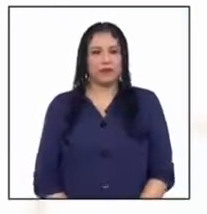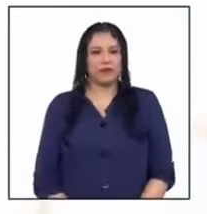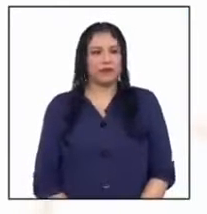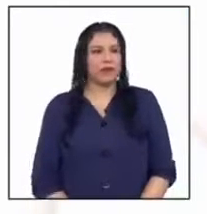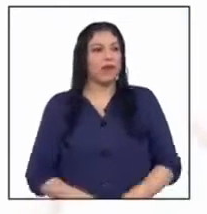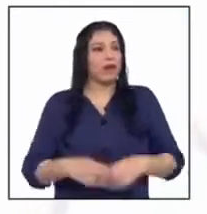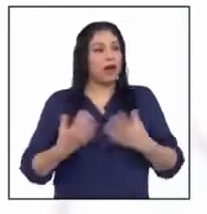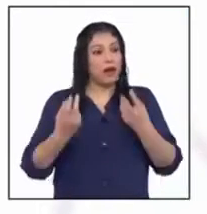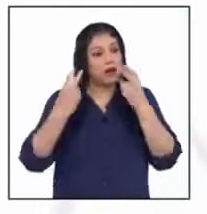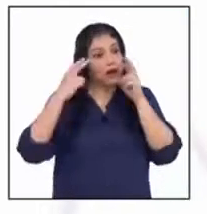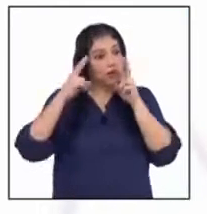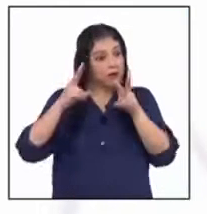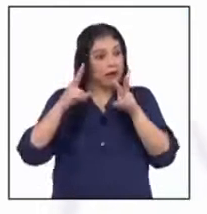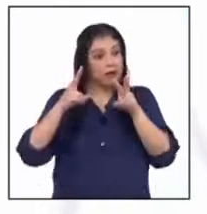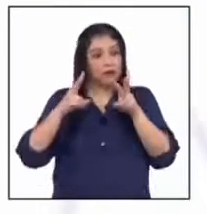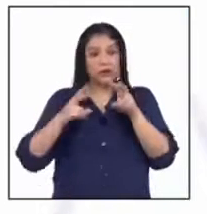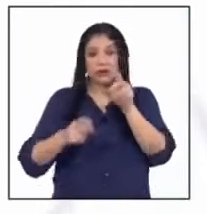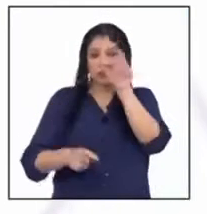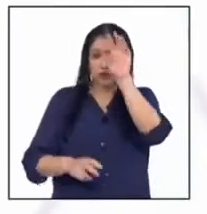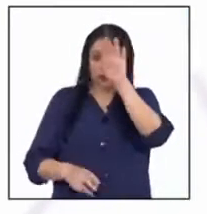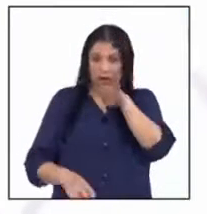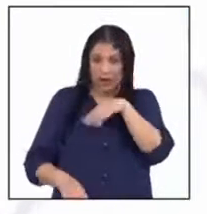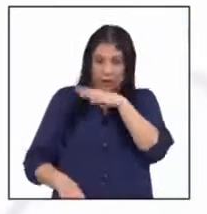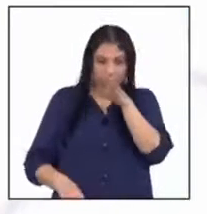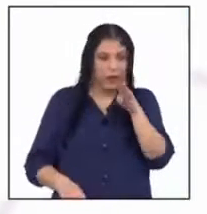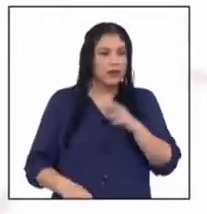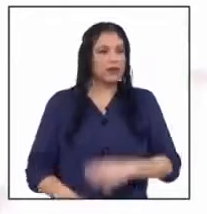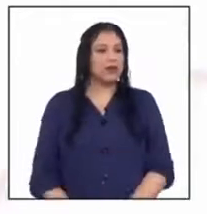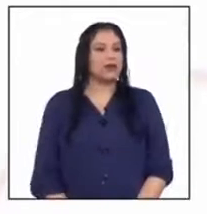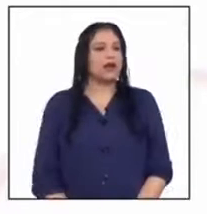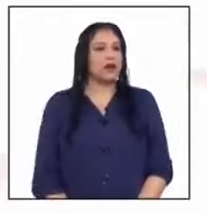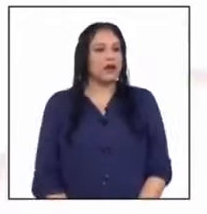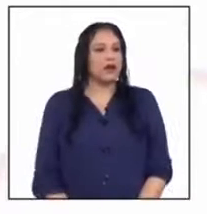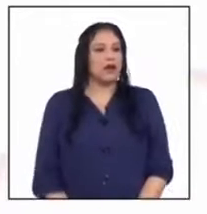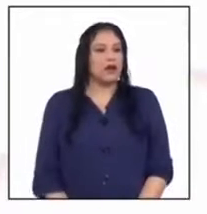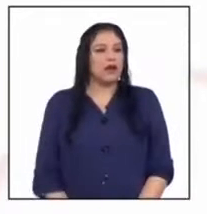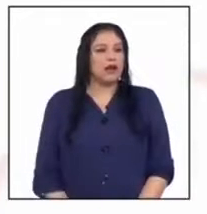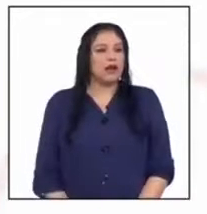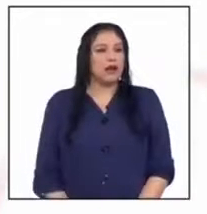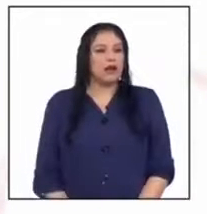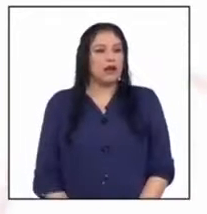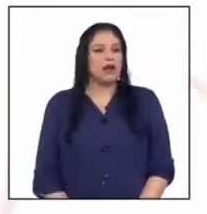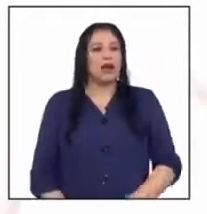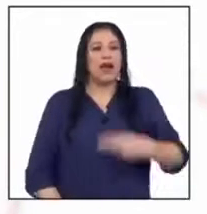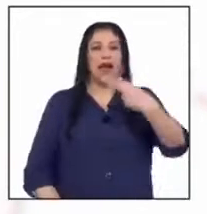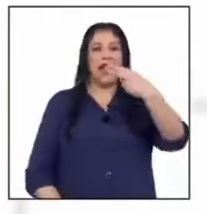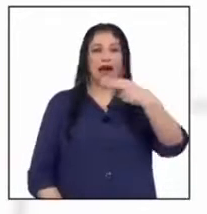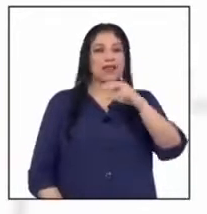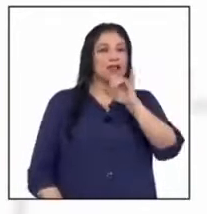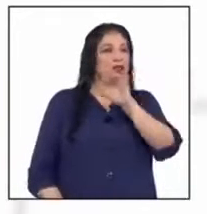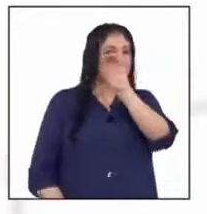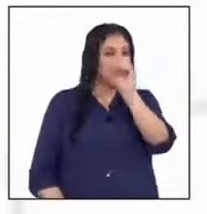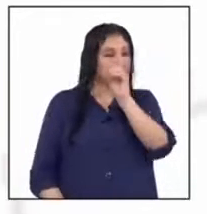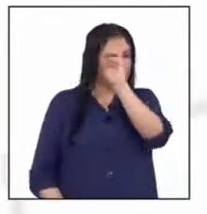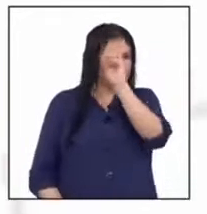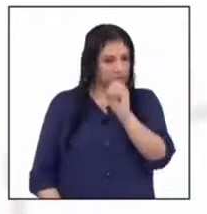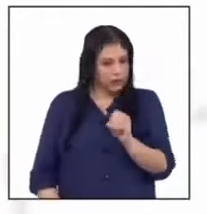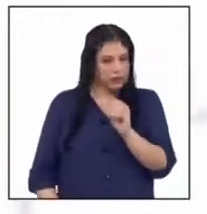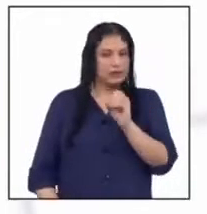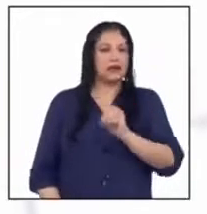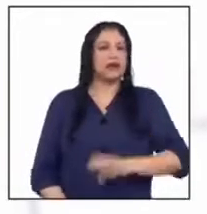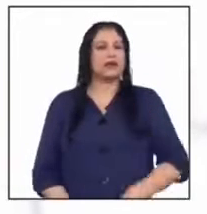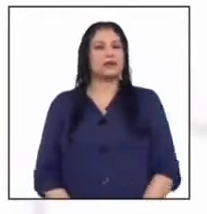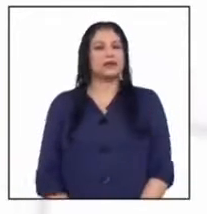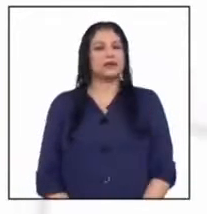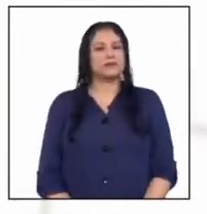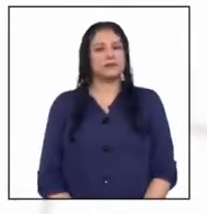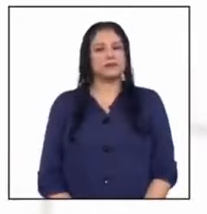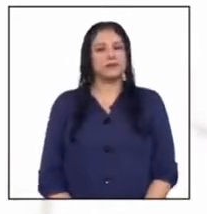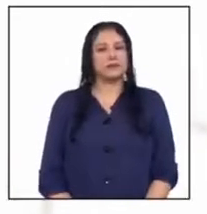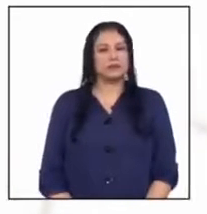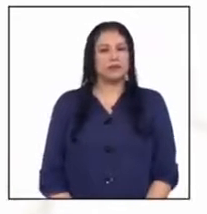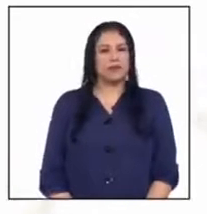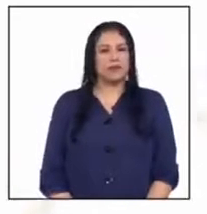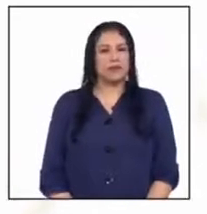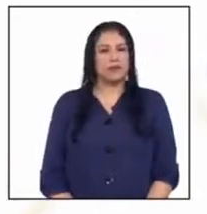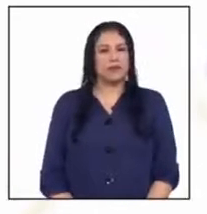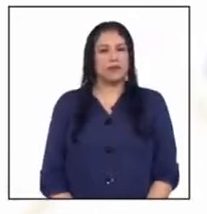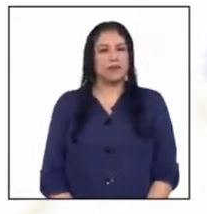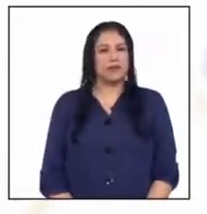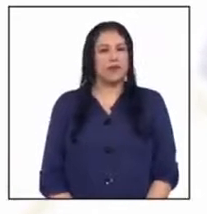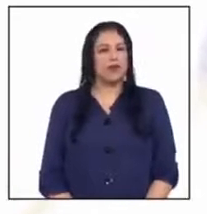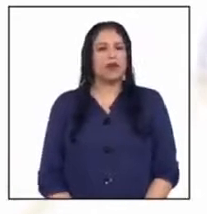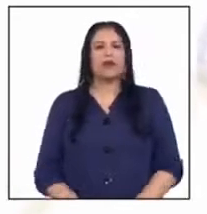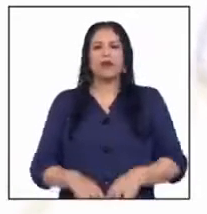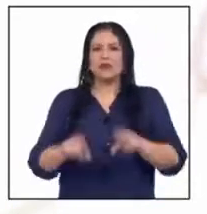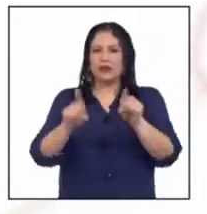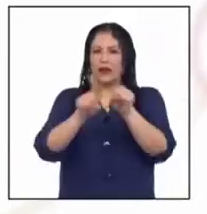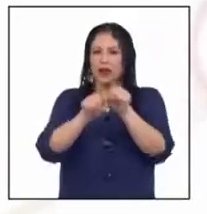En este caso tenemos la frecuencia relativa porcentual acumulada, H sub 1%, va